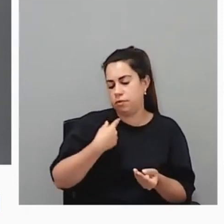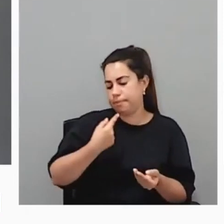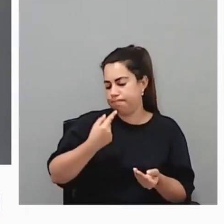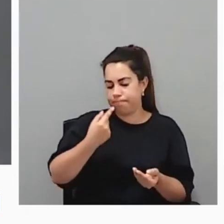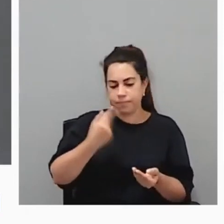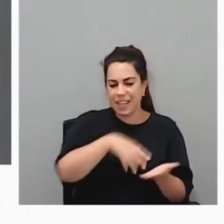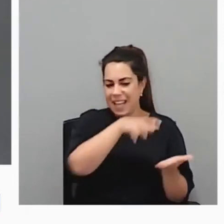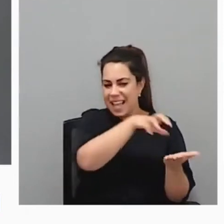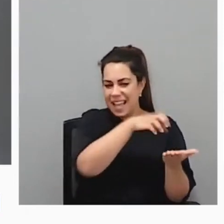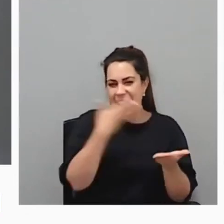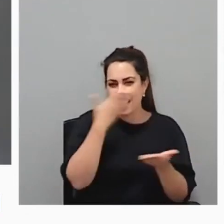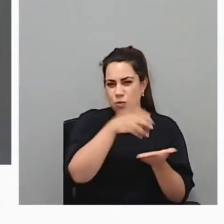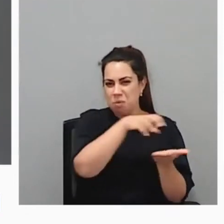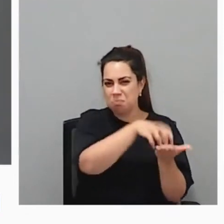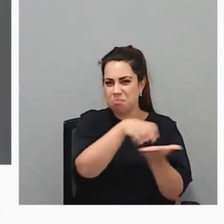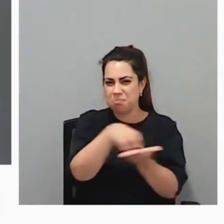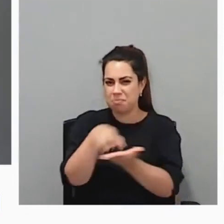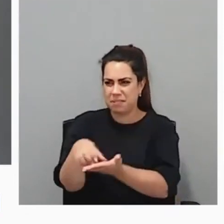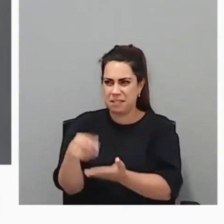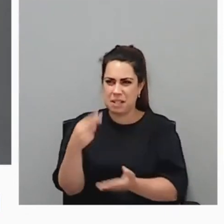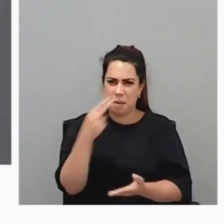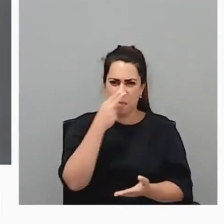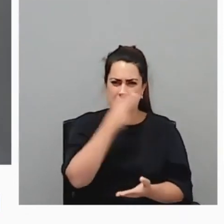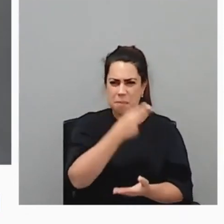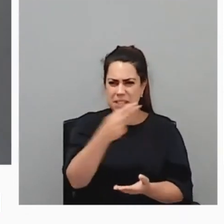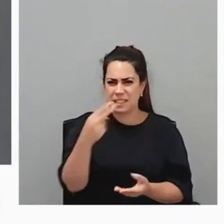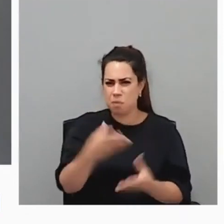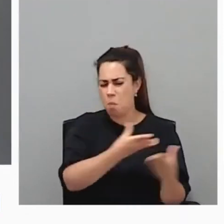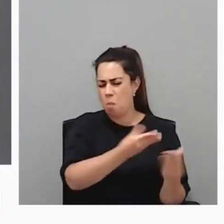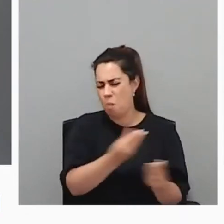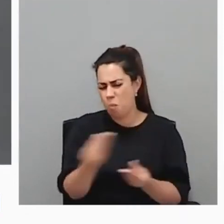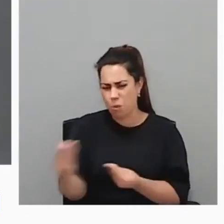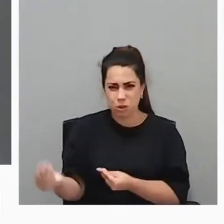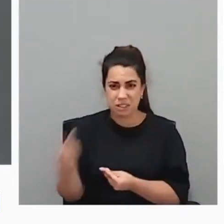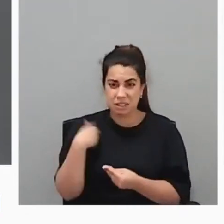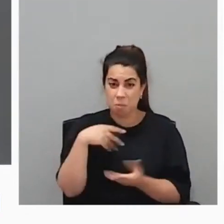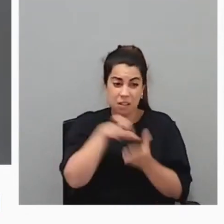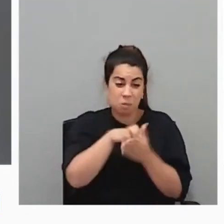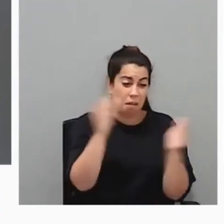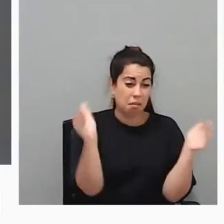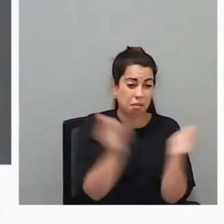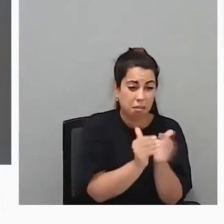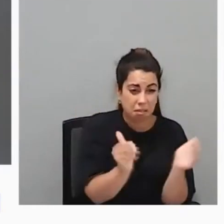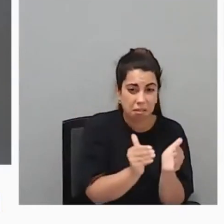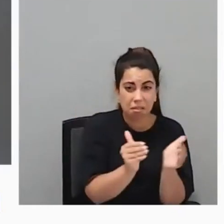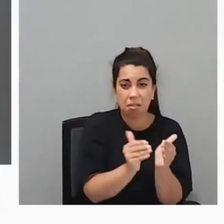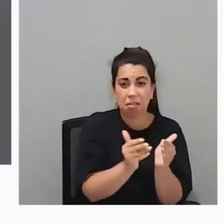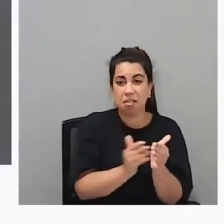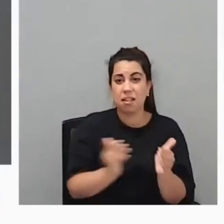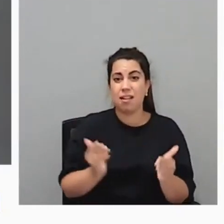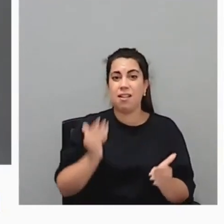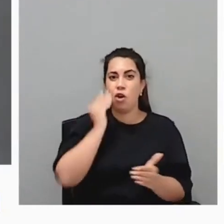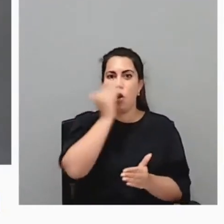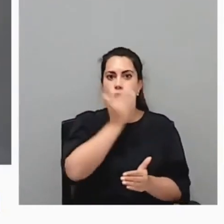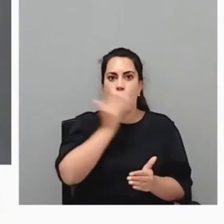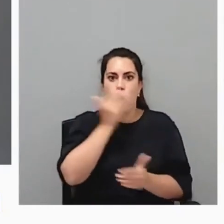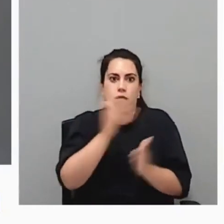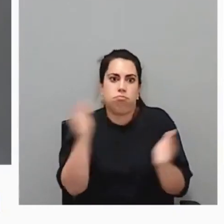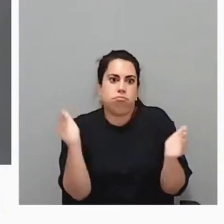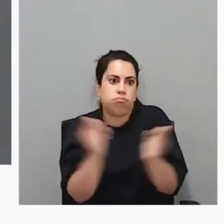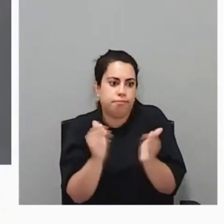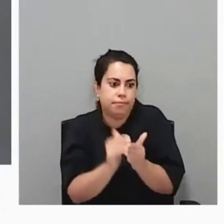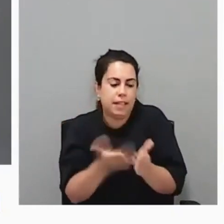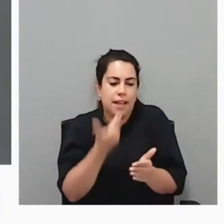en cientos de escuelas de toda España, de escuelas pequeñitas de colegios rurales agrupados que tienen niños de